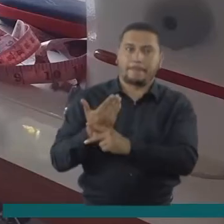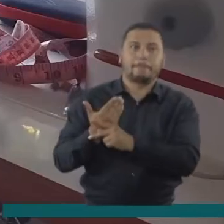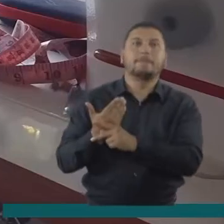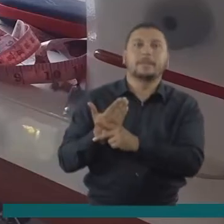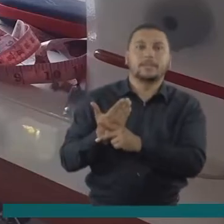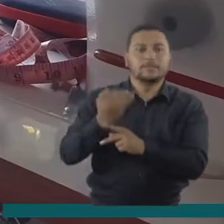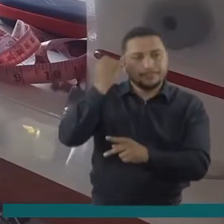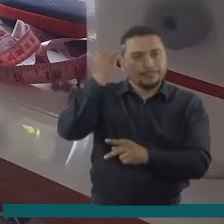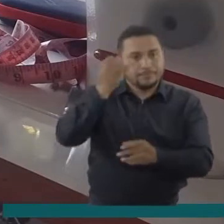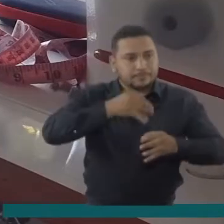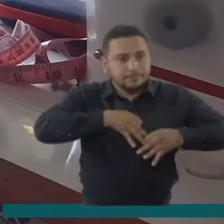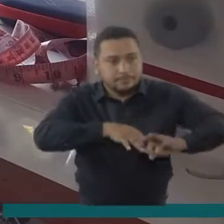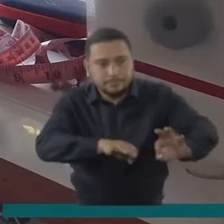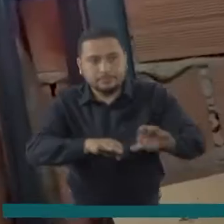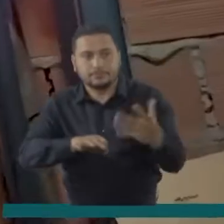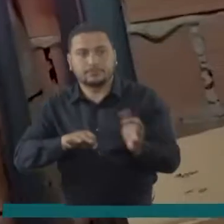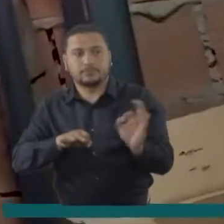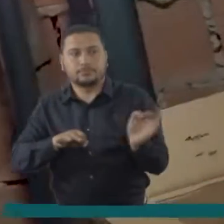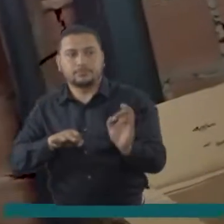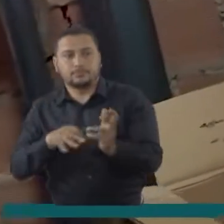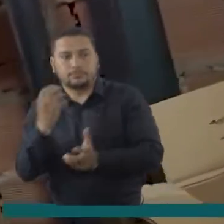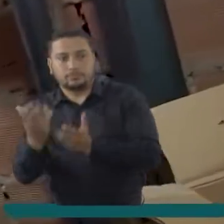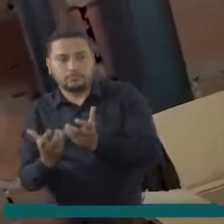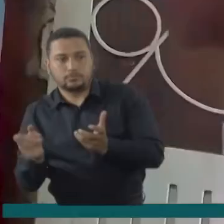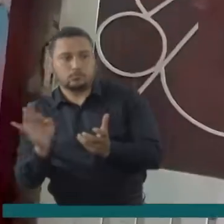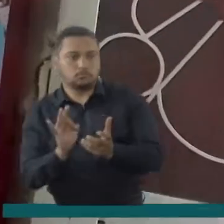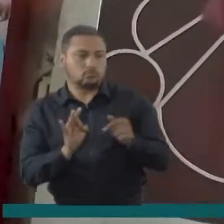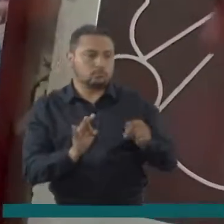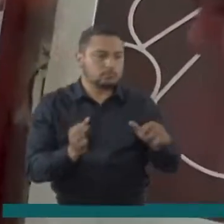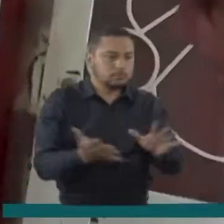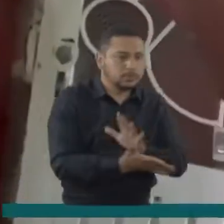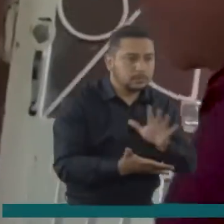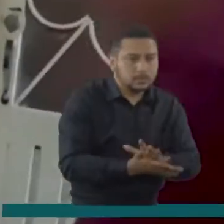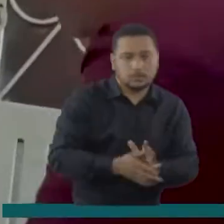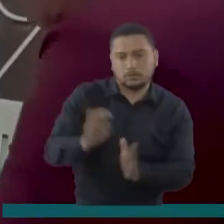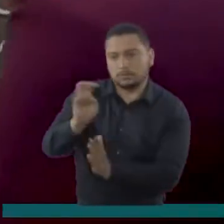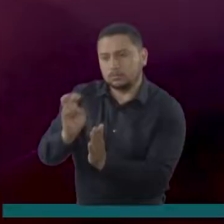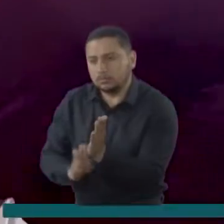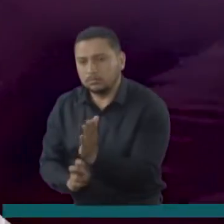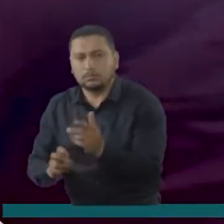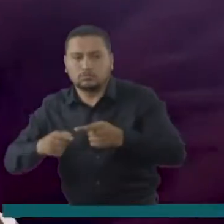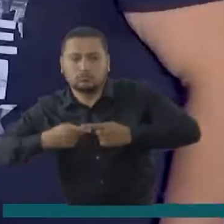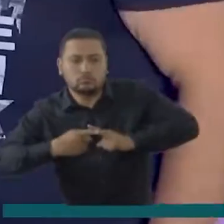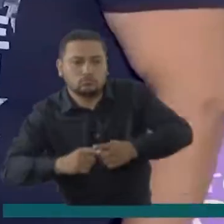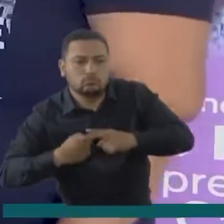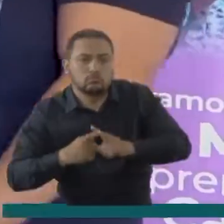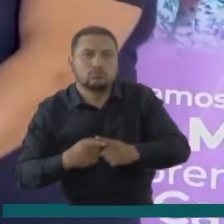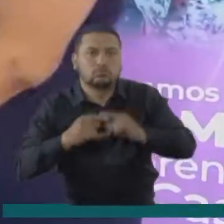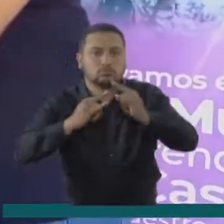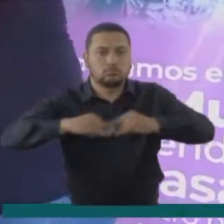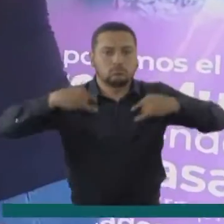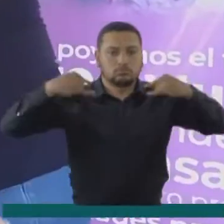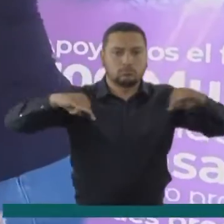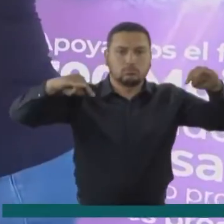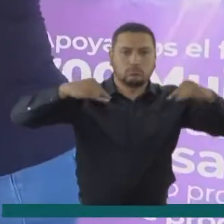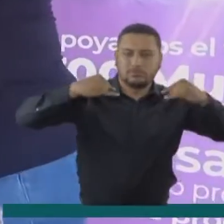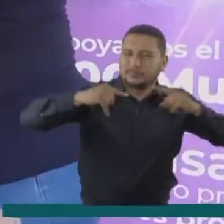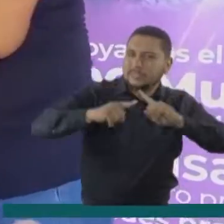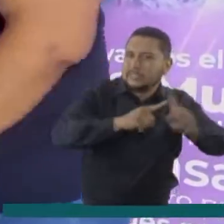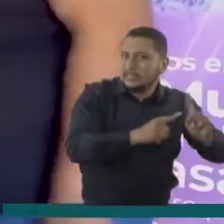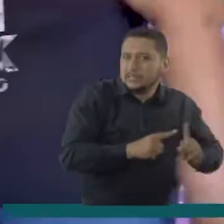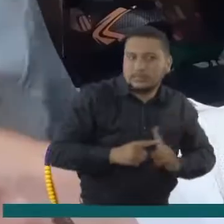están iniciativas de sastrería, gastronomía, decoración, confección, papelería e impresión y elaboración de chinchorros, así como algunos proyectos de